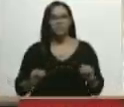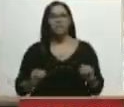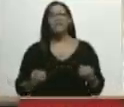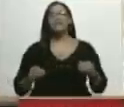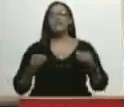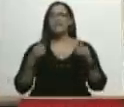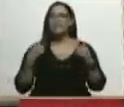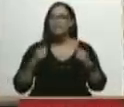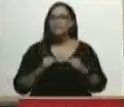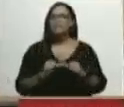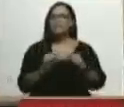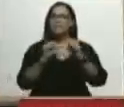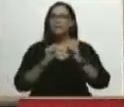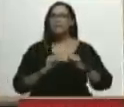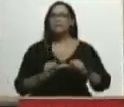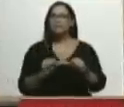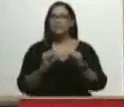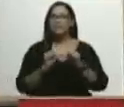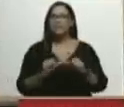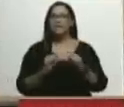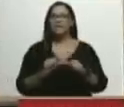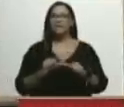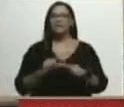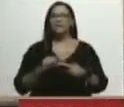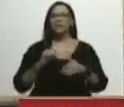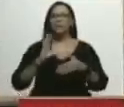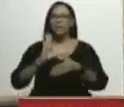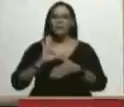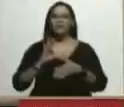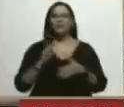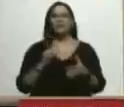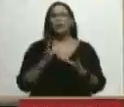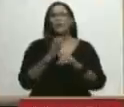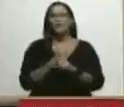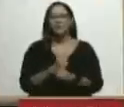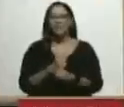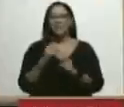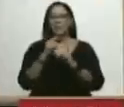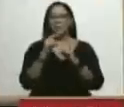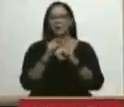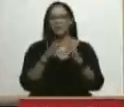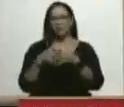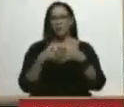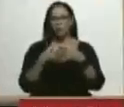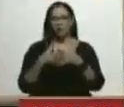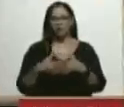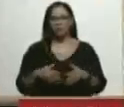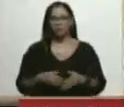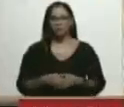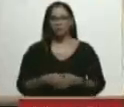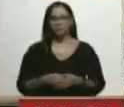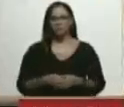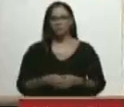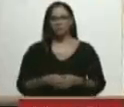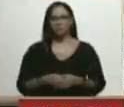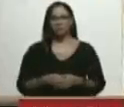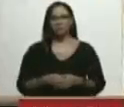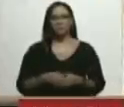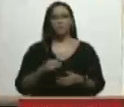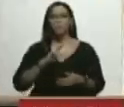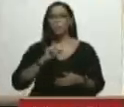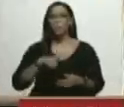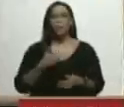todavía hay gente en este continente que cree en la palabra de los gringos no puede creerle nada